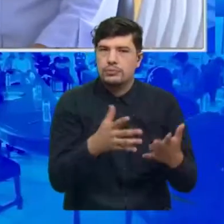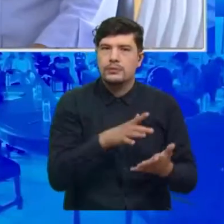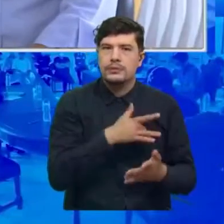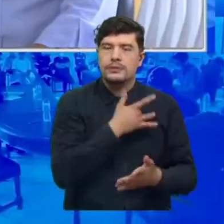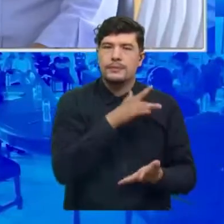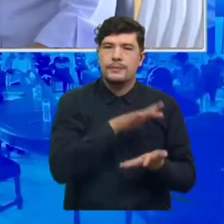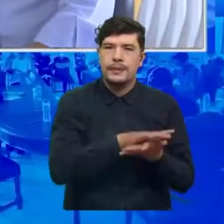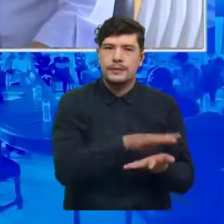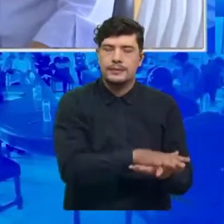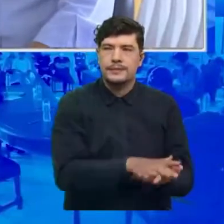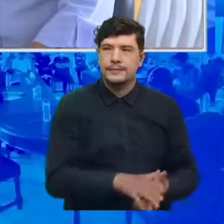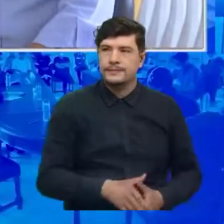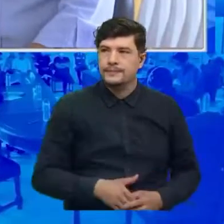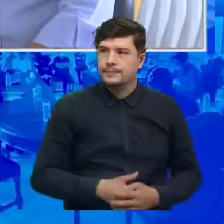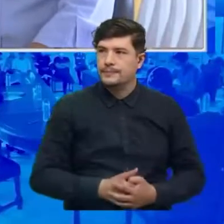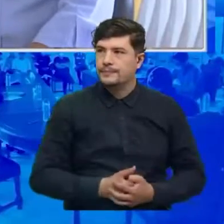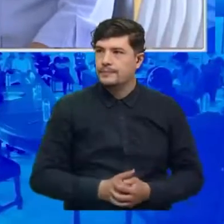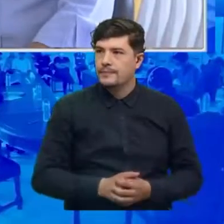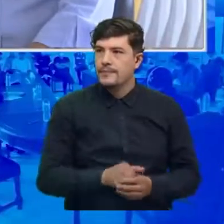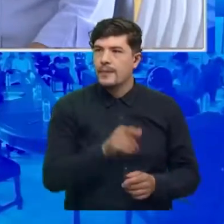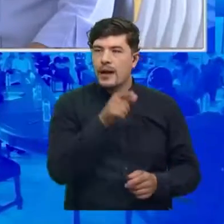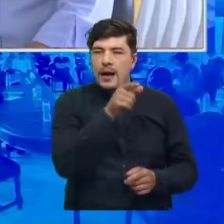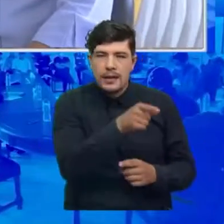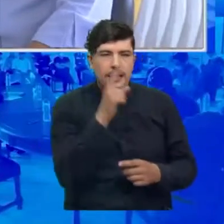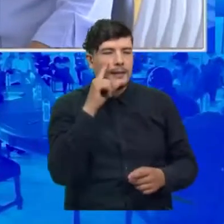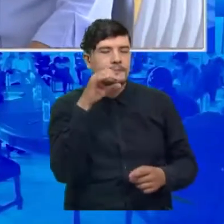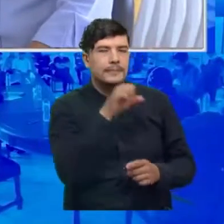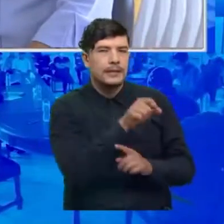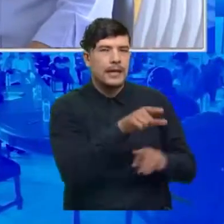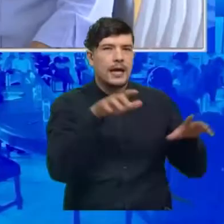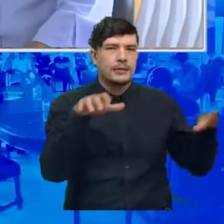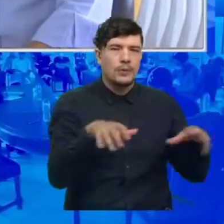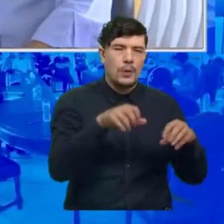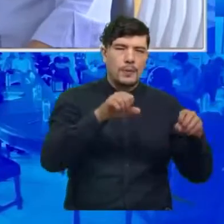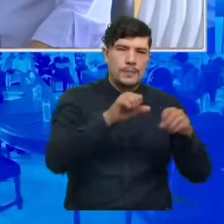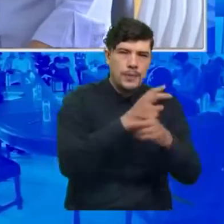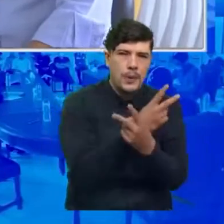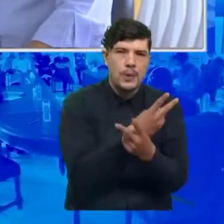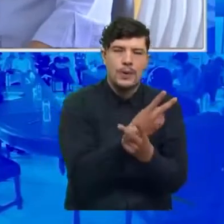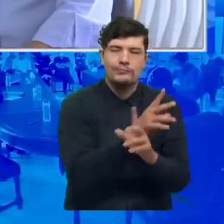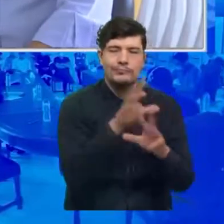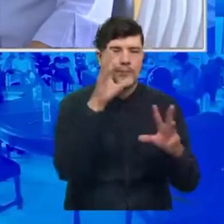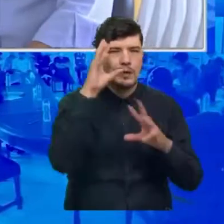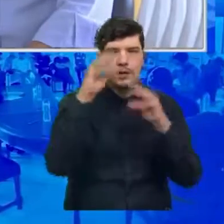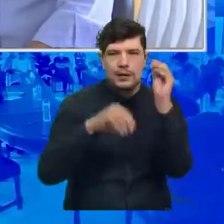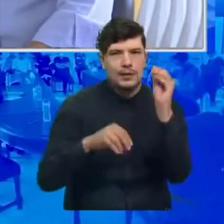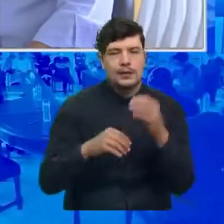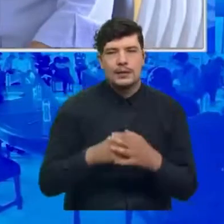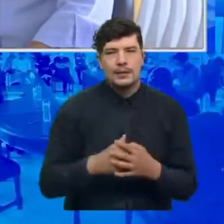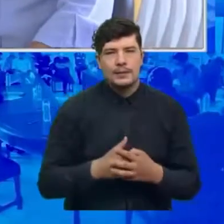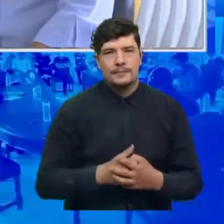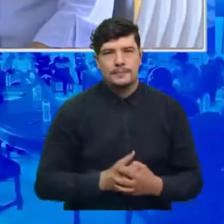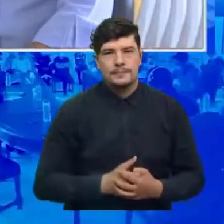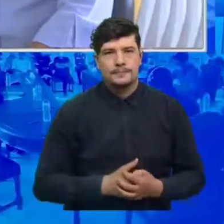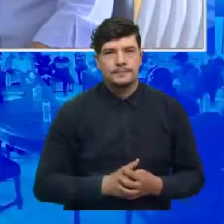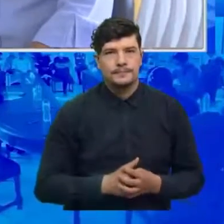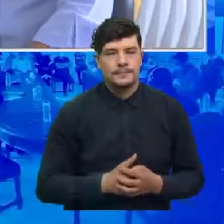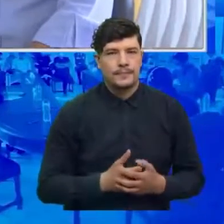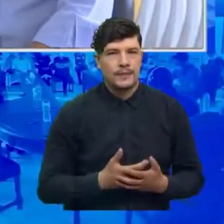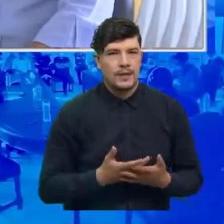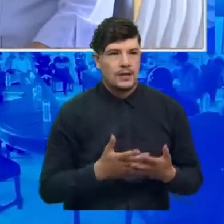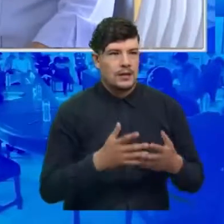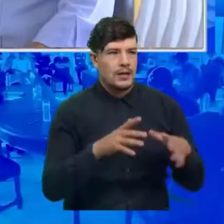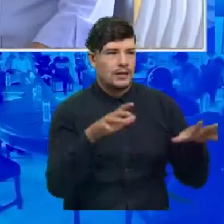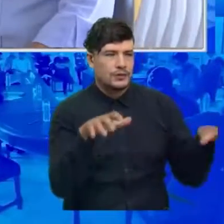es donde desafortunadamente tenemos que rechazar todos los actos de violencia no sólo lo atentado contra los bienes